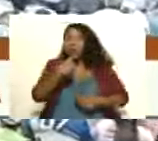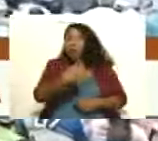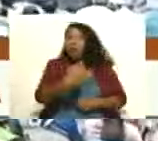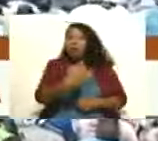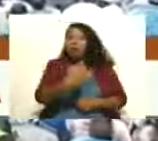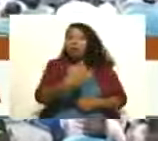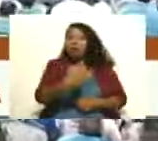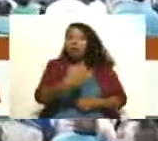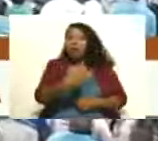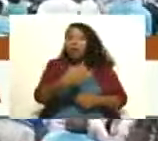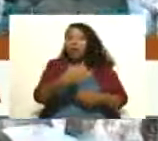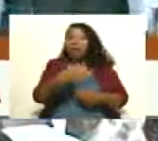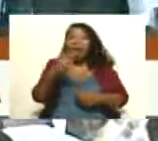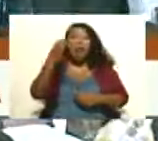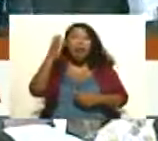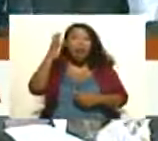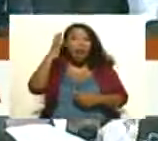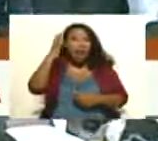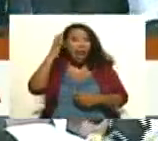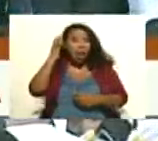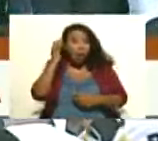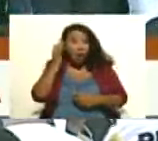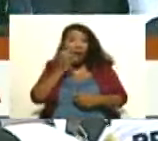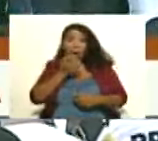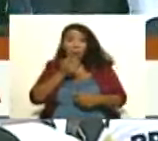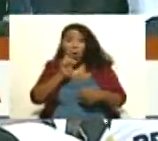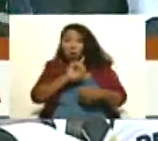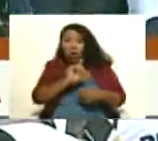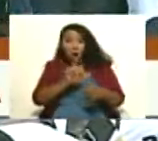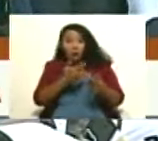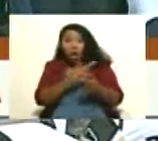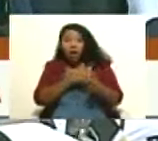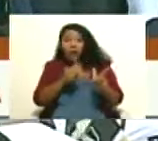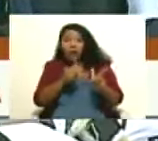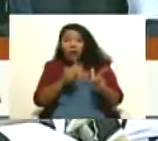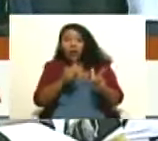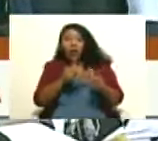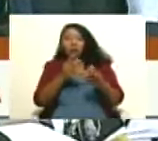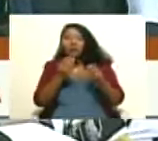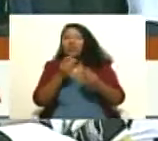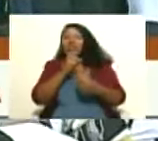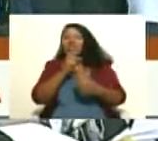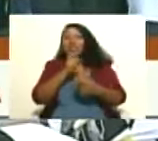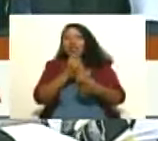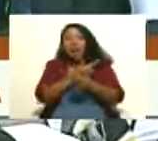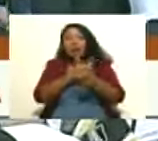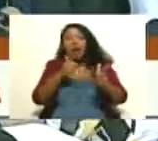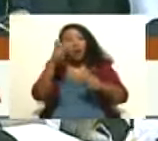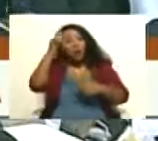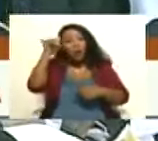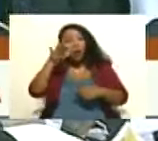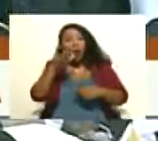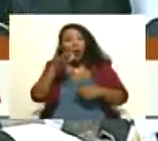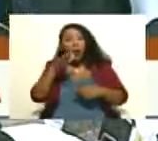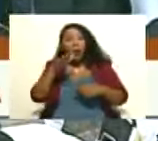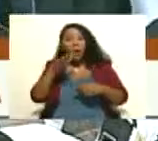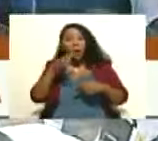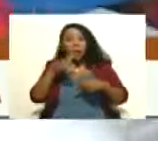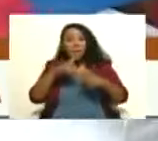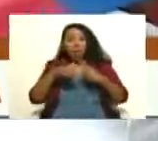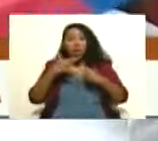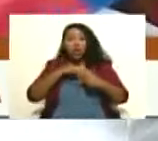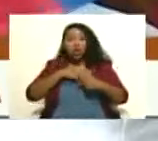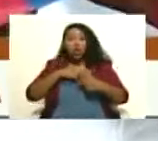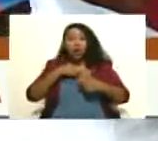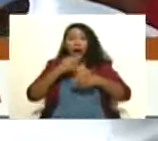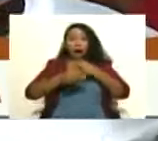la liberación de la mujer era imposible liberar algunos pueblos. Y para ser auténticamente socialista